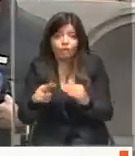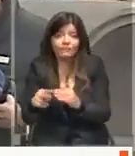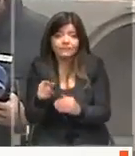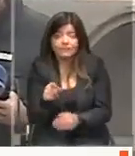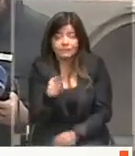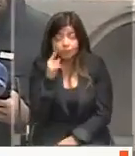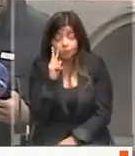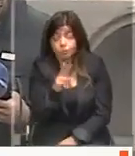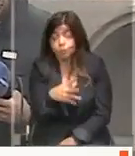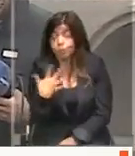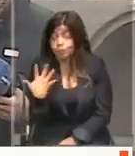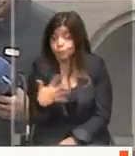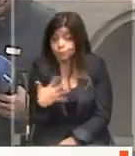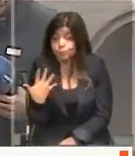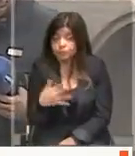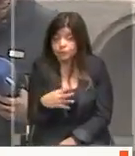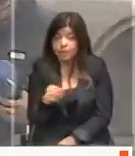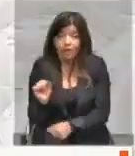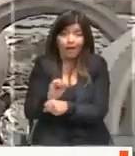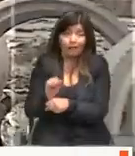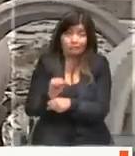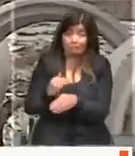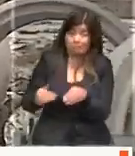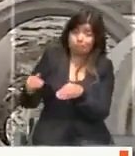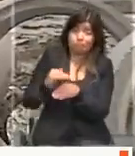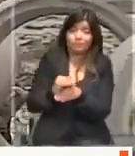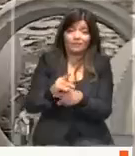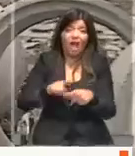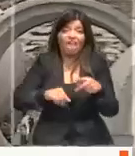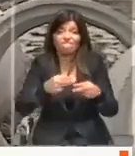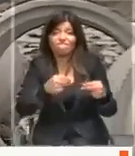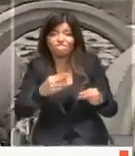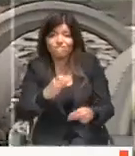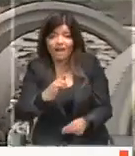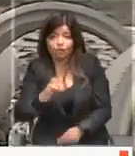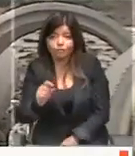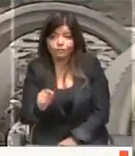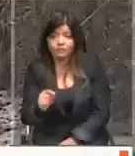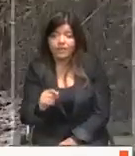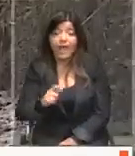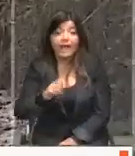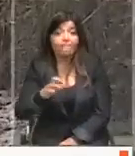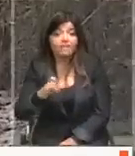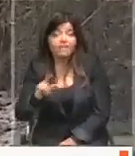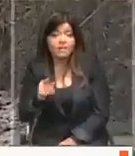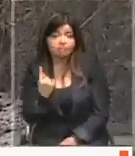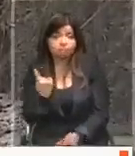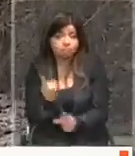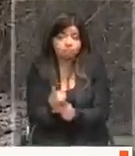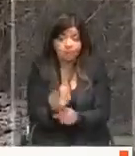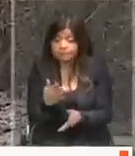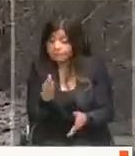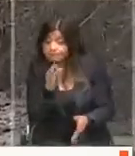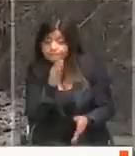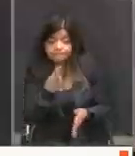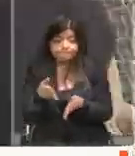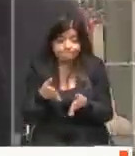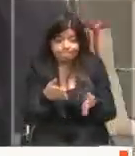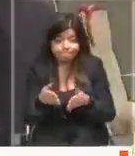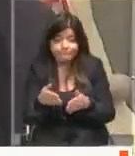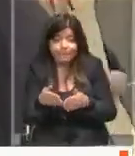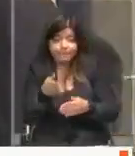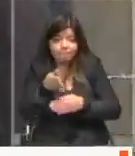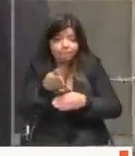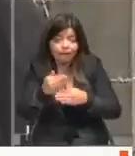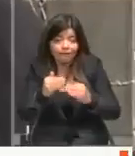¿no? Los vehículos tapados enteros. Gabriel llegó este domingo intentando nuevamente buscar un camino para poder llegar hasta su